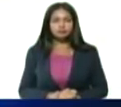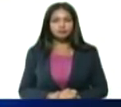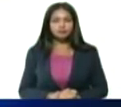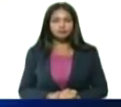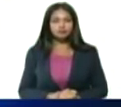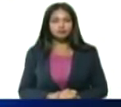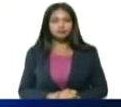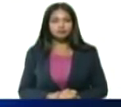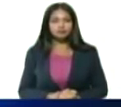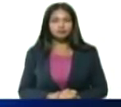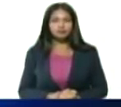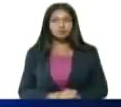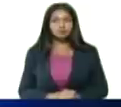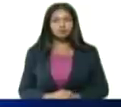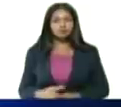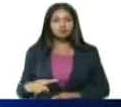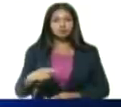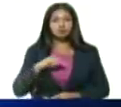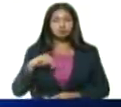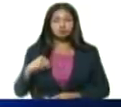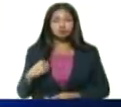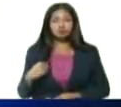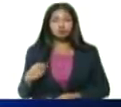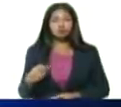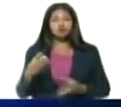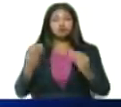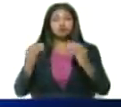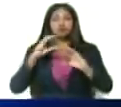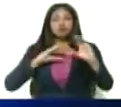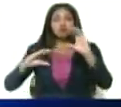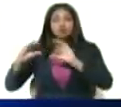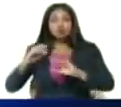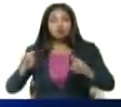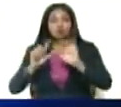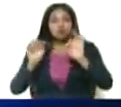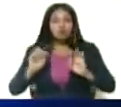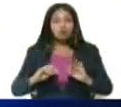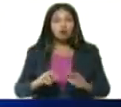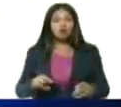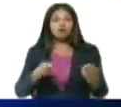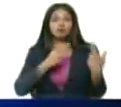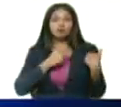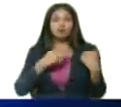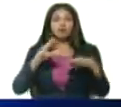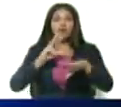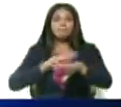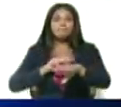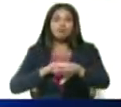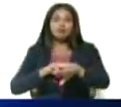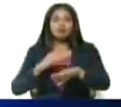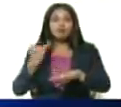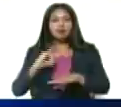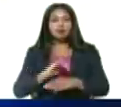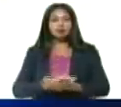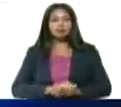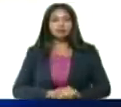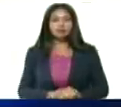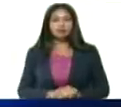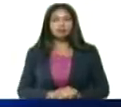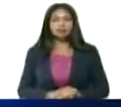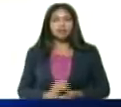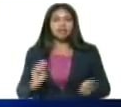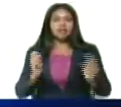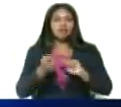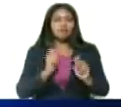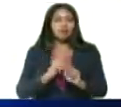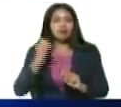Hemos dado muchas comunicaciones con el personal médico, con un intercambio de